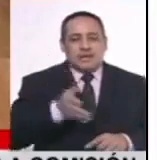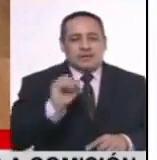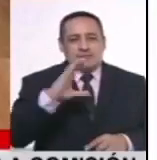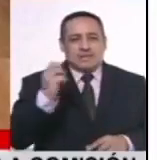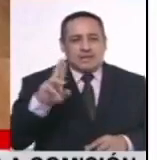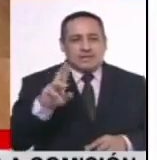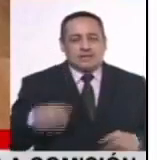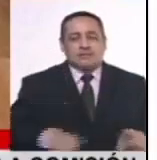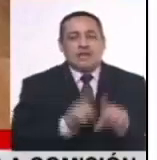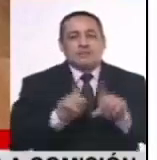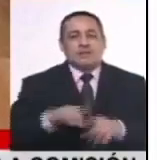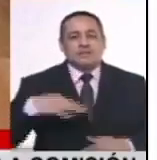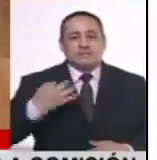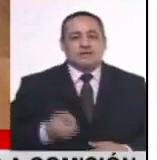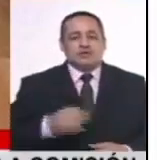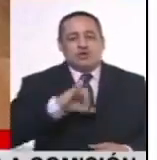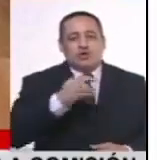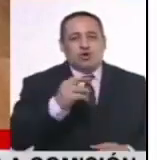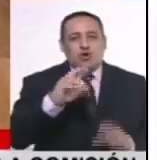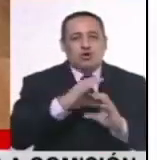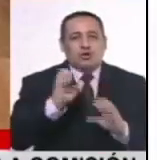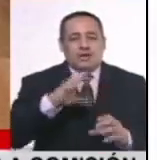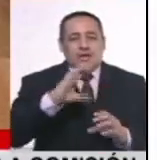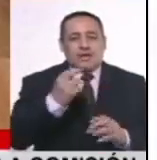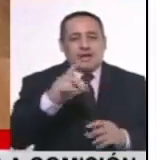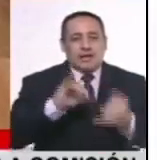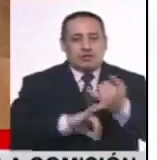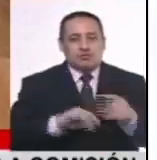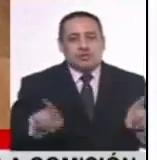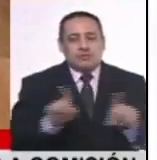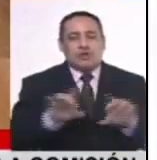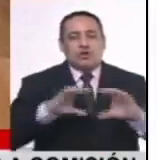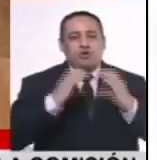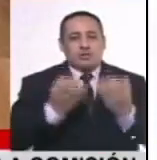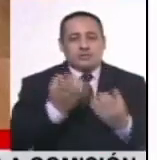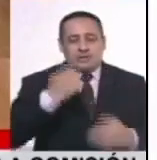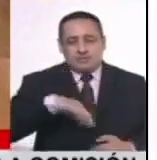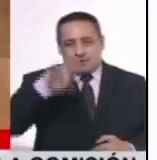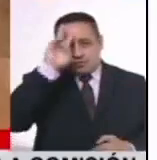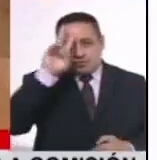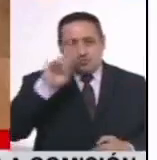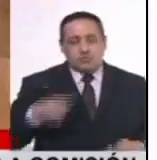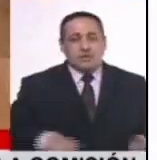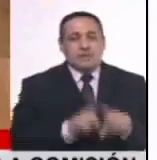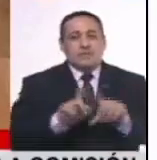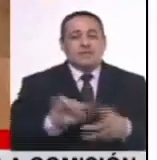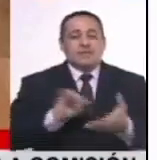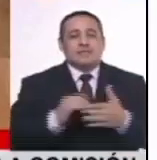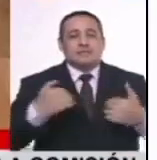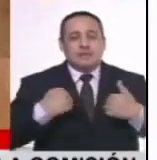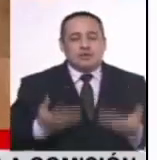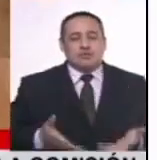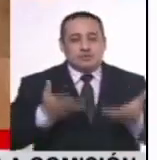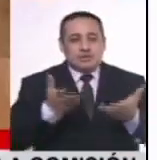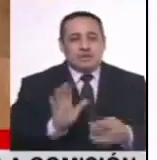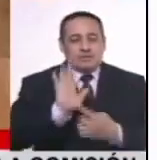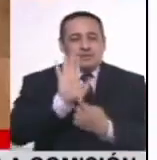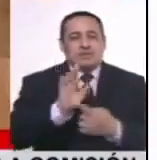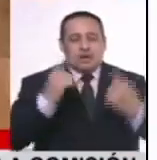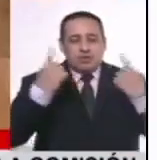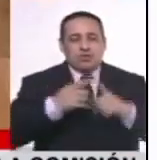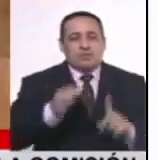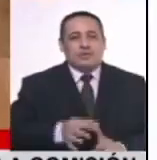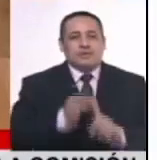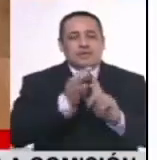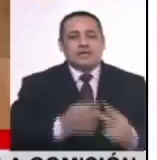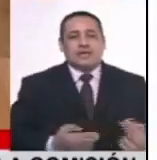410-2022-2023-ADP-D-CR. Señor Jorge Carlos Montoya Manrique, congresista de la República. Tengo el agrado de dirigirme a usted por especial